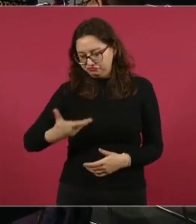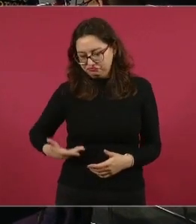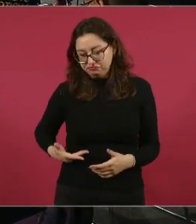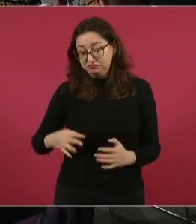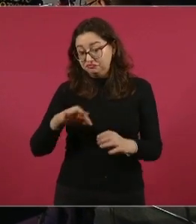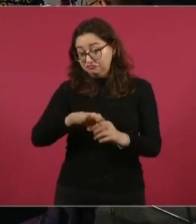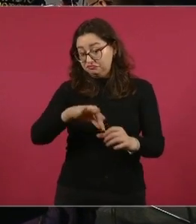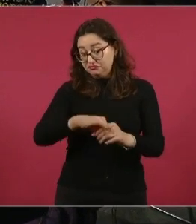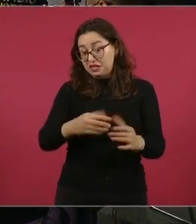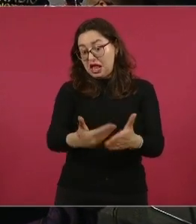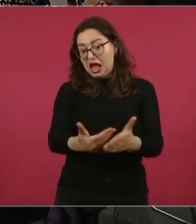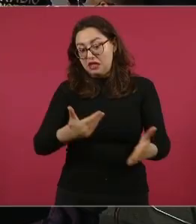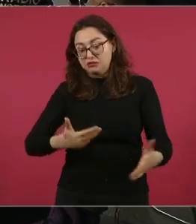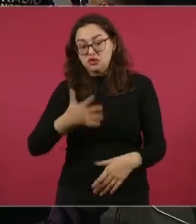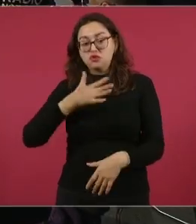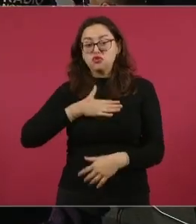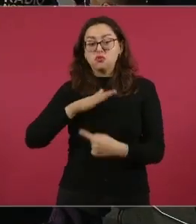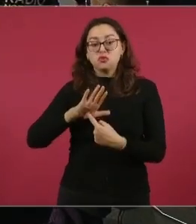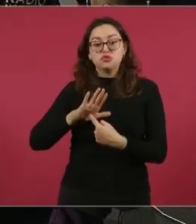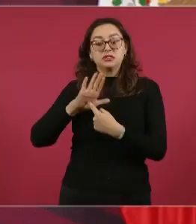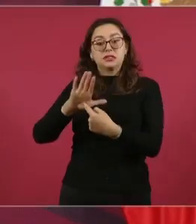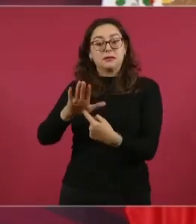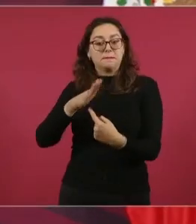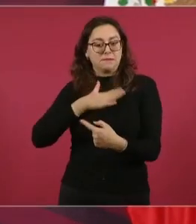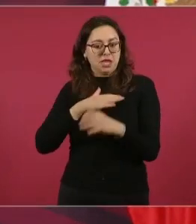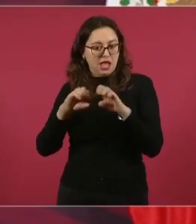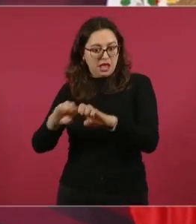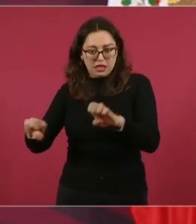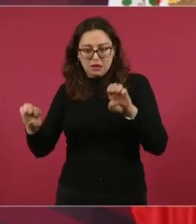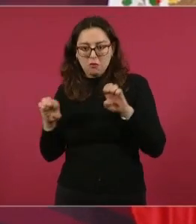acompañarme, y solo dejé pendiente